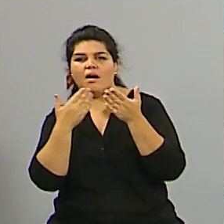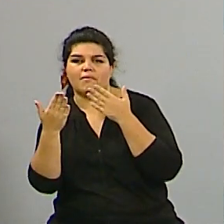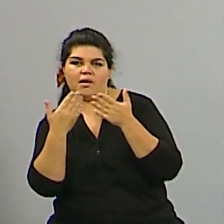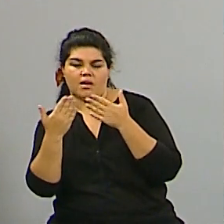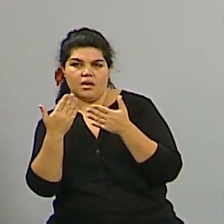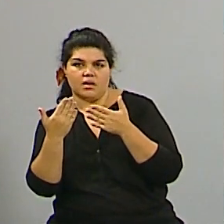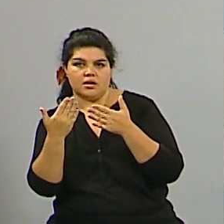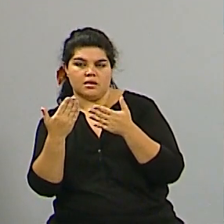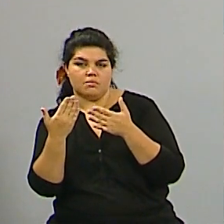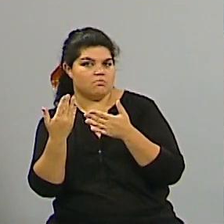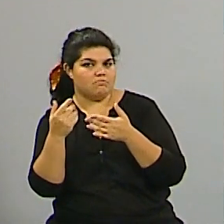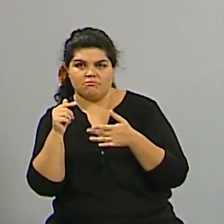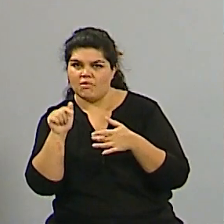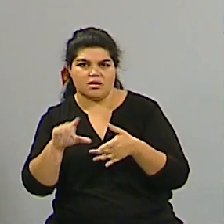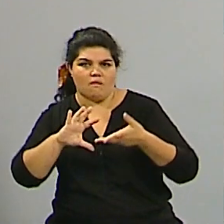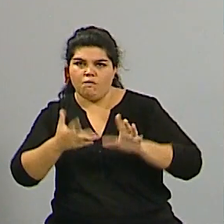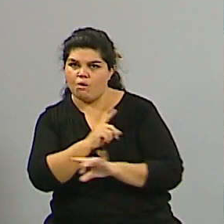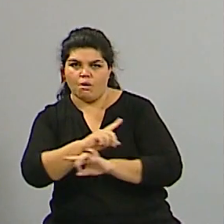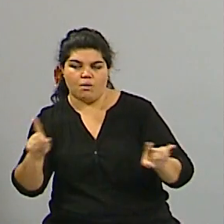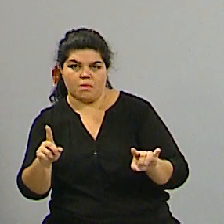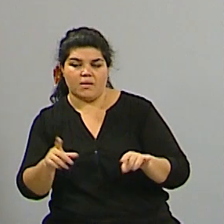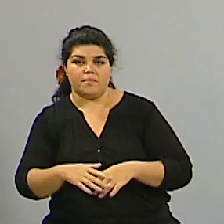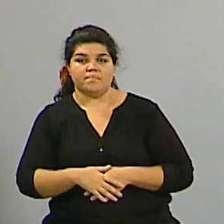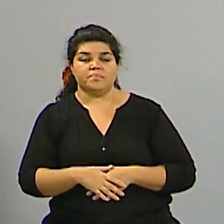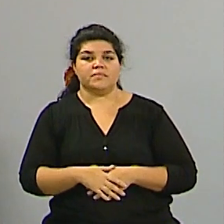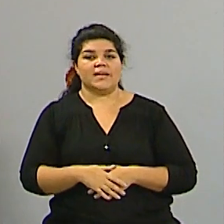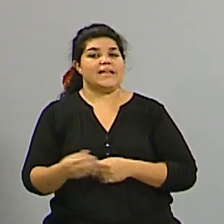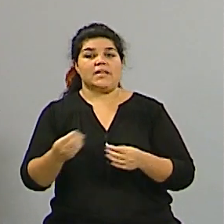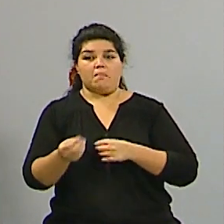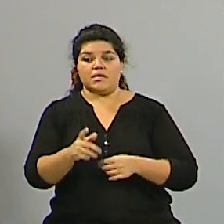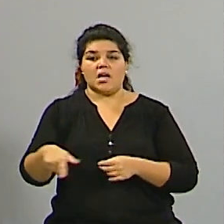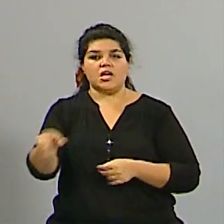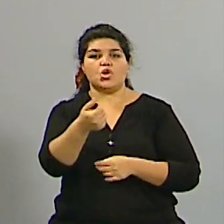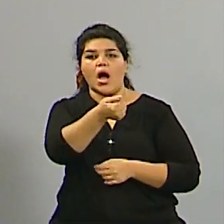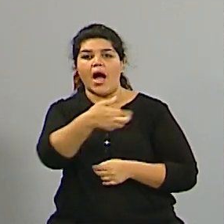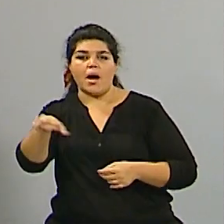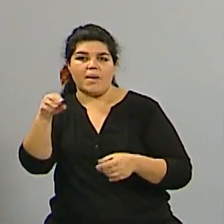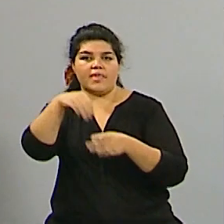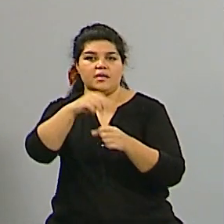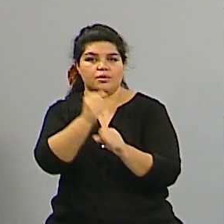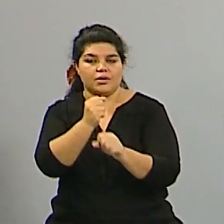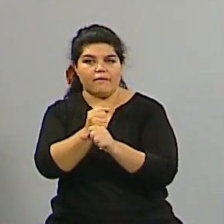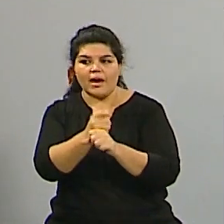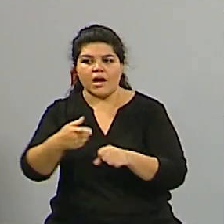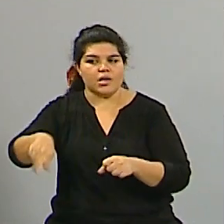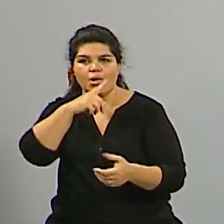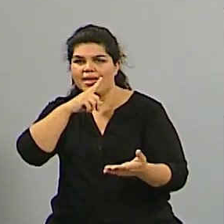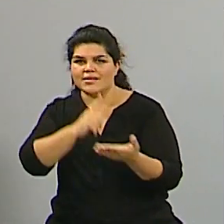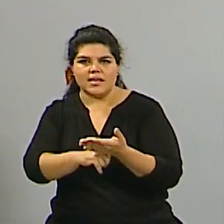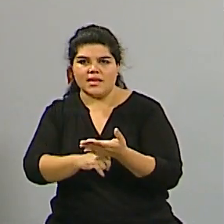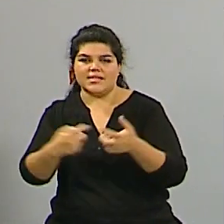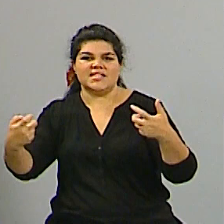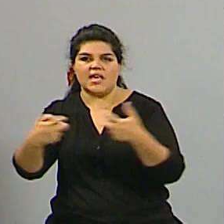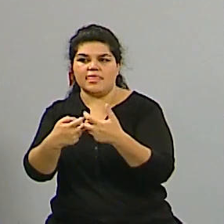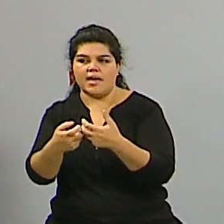negocios sobre el presupuesto de la no sindicalización de los trabajadores. Claro. Entonces, una vez que se sindicalizan,